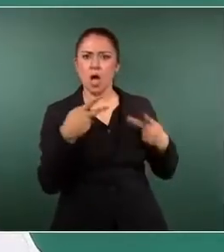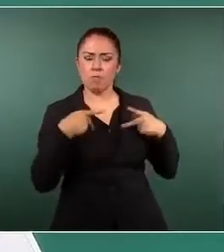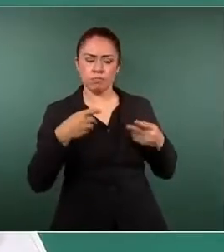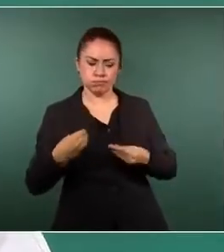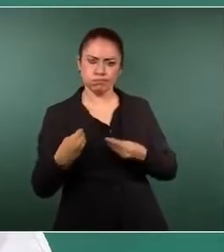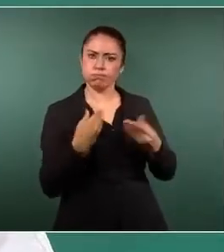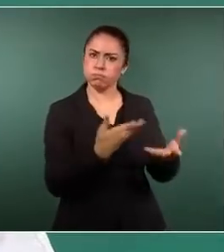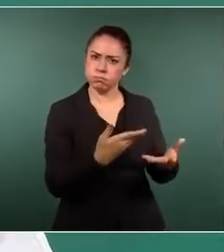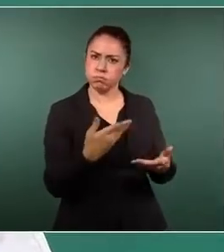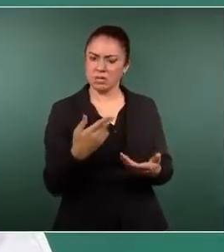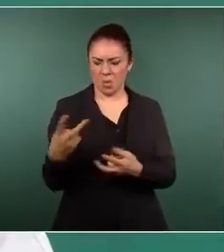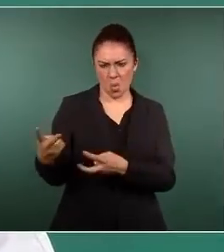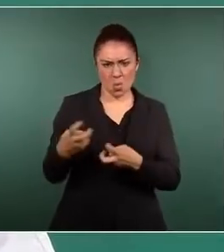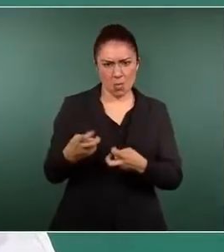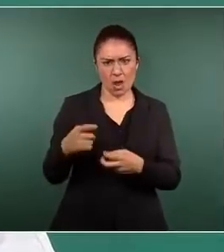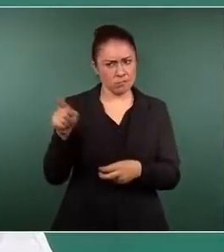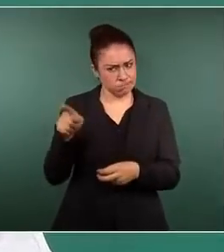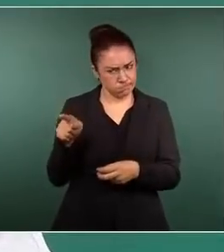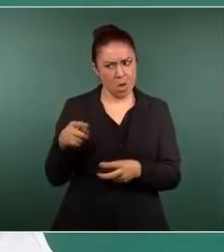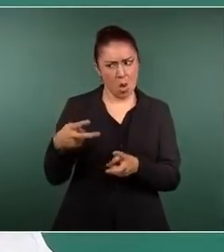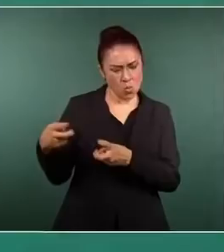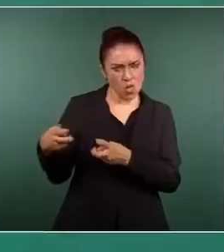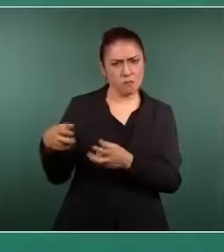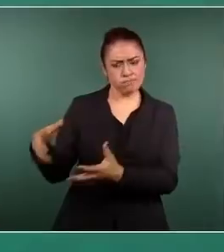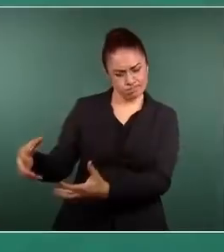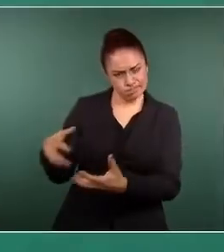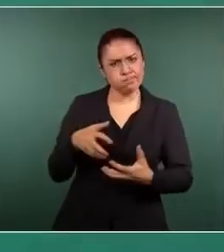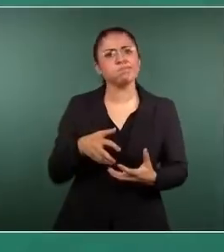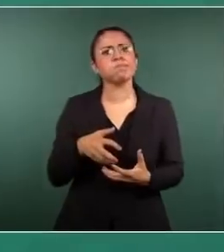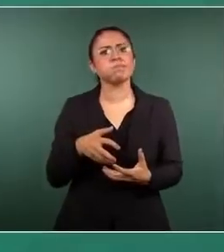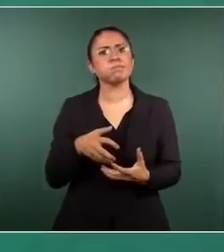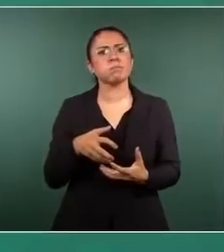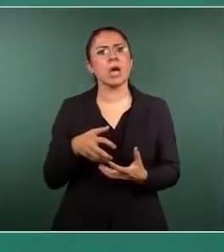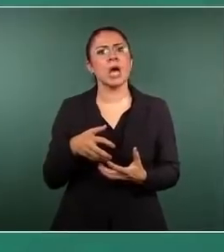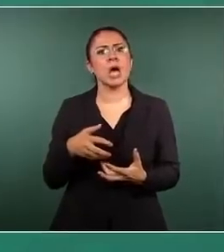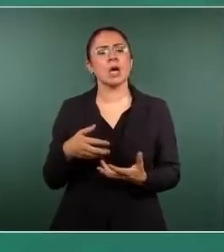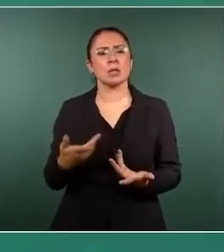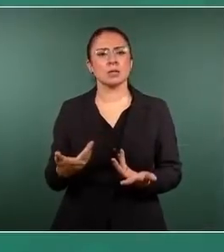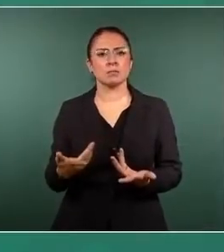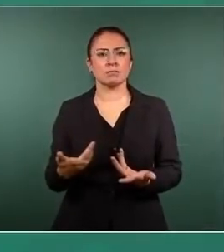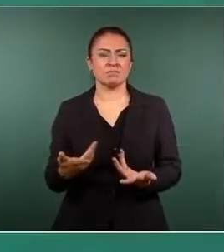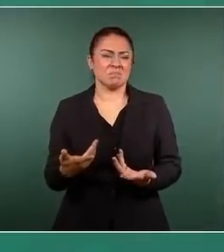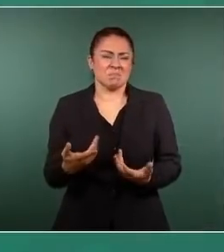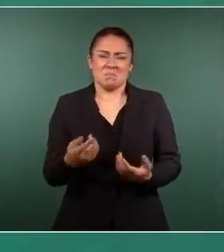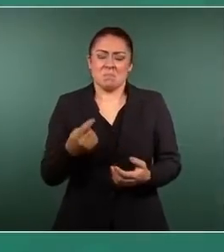independientemente de la justicia independientemente de la enseñanza